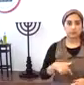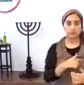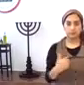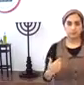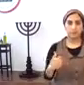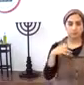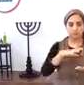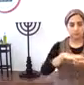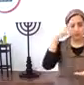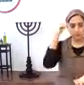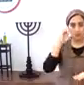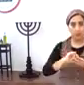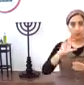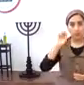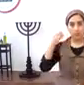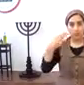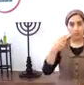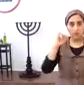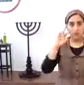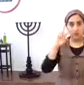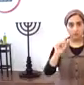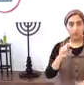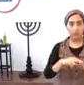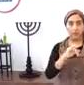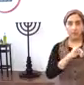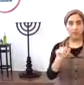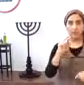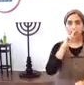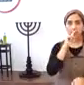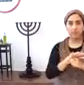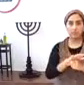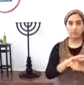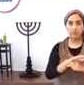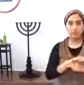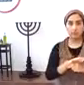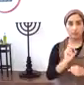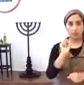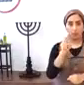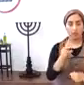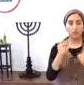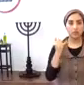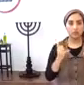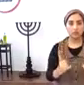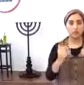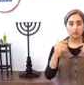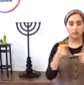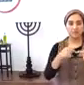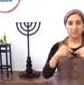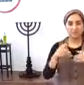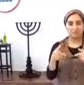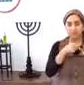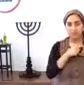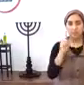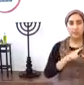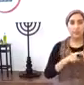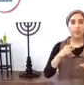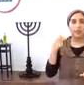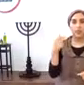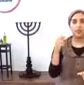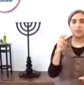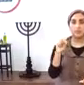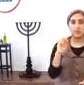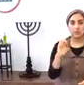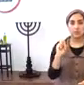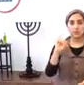Y hemos aprendido que Sheba quiere decir juramento. ¿De acuerdo? Ahora, vamos a retroceder hasta Beershi